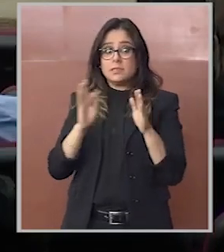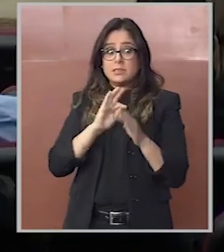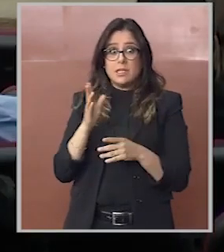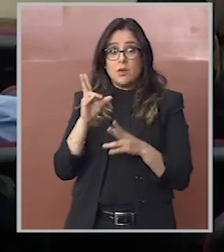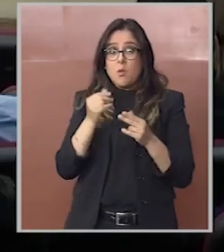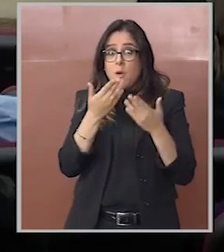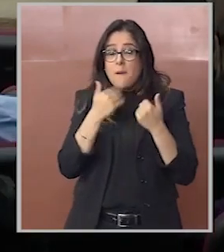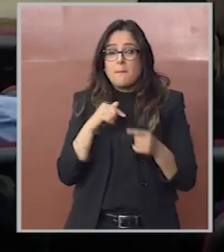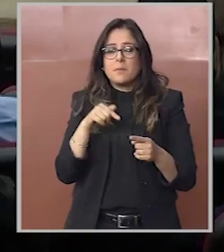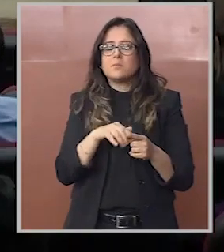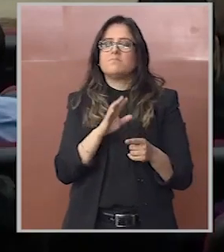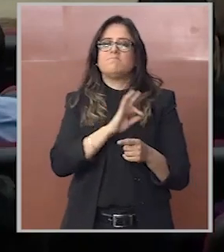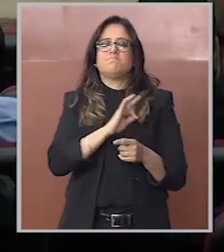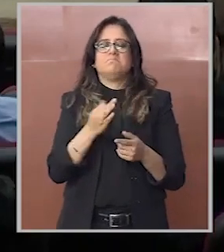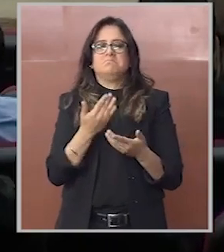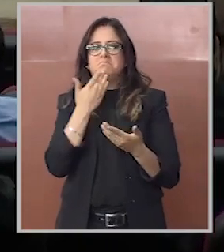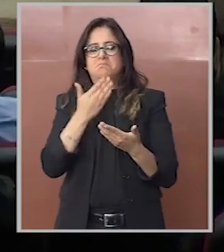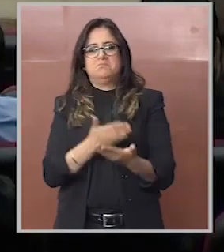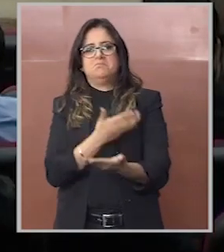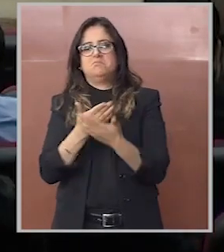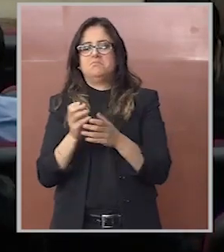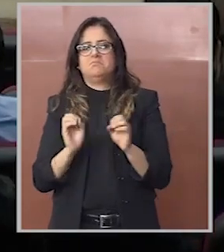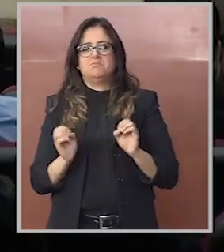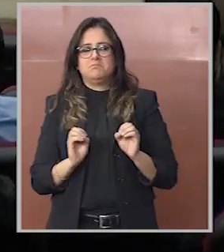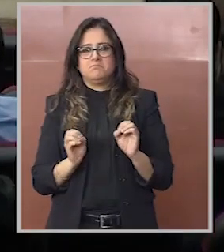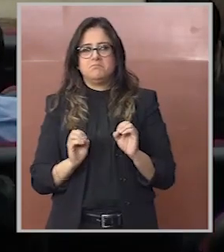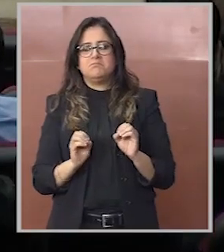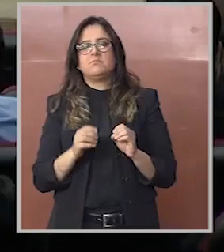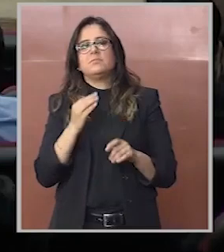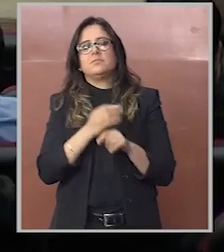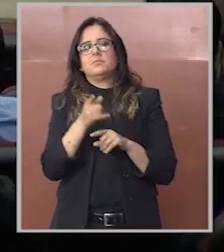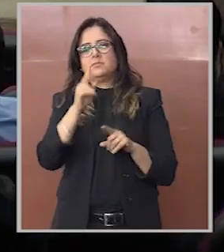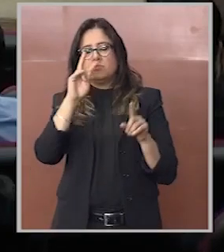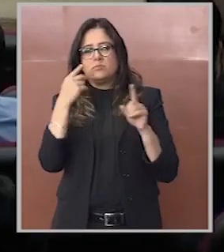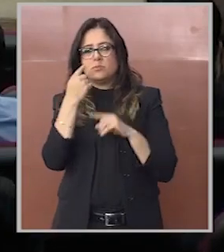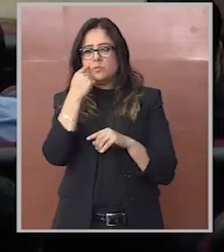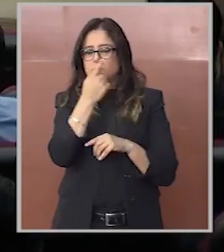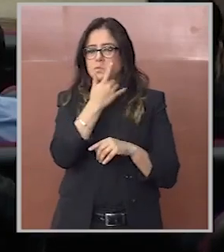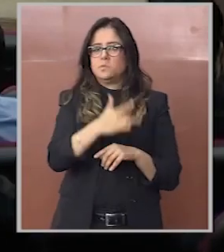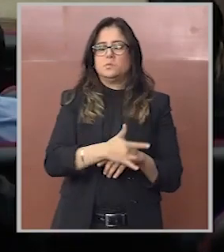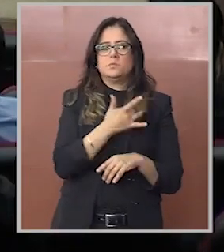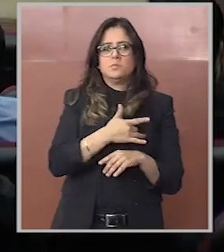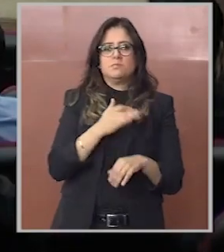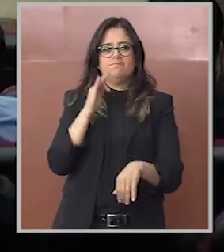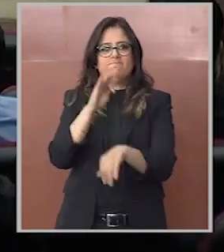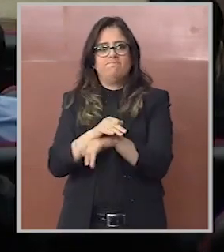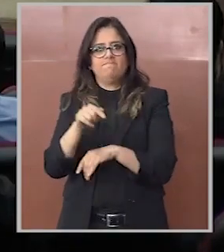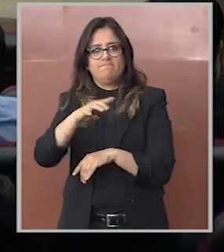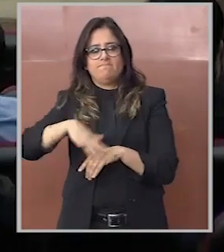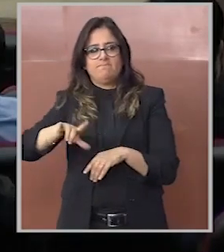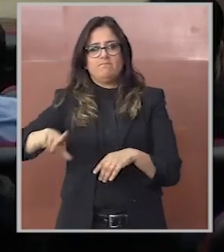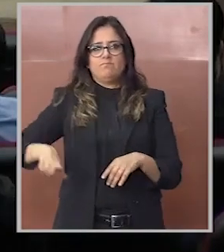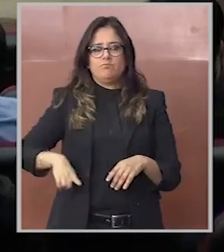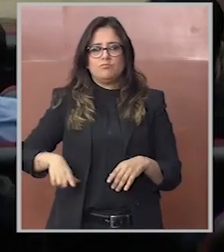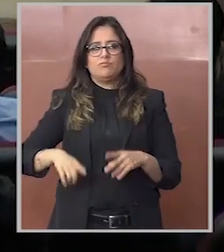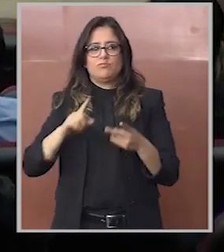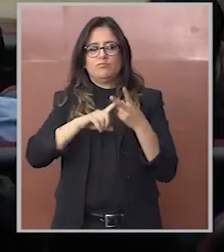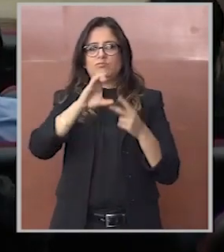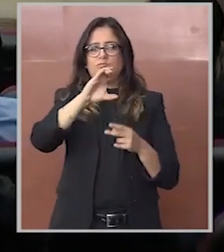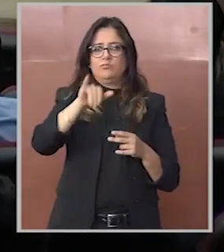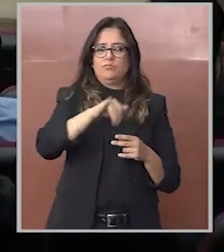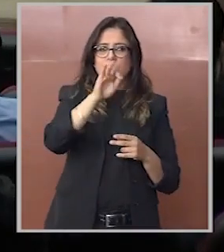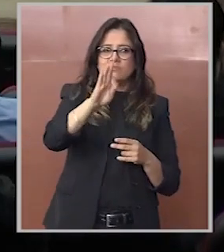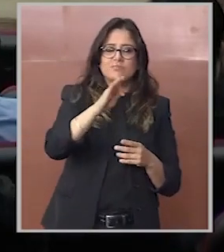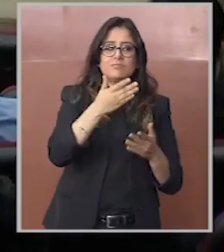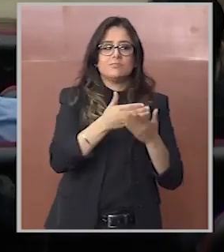óptica el trabajo de la defensoría el trabajo de distintas áreas del consejo y ahora de la dirección gracias al enorme